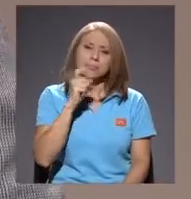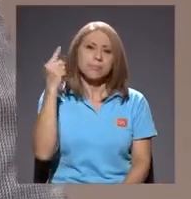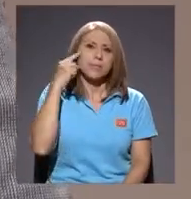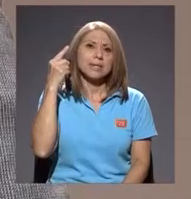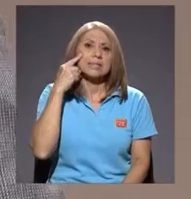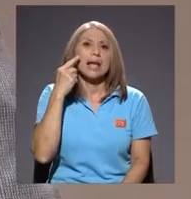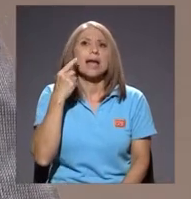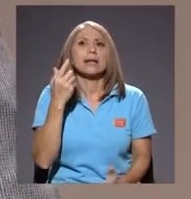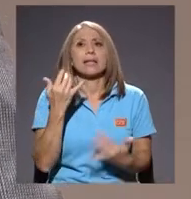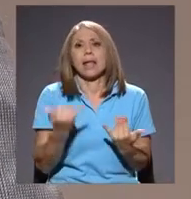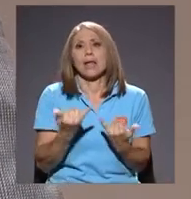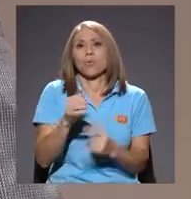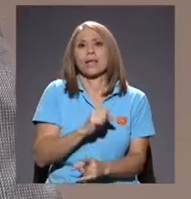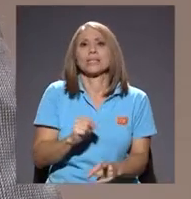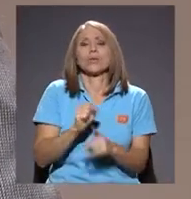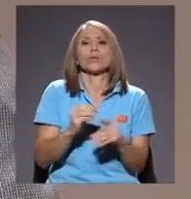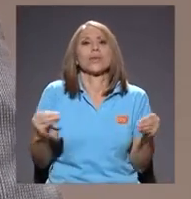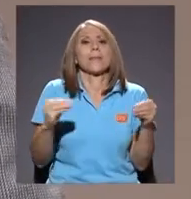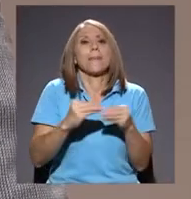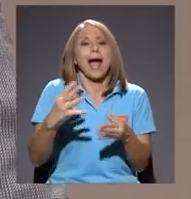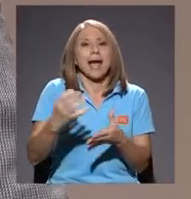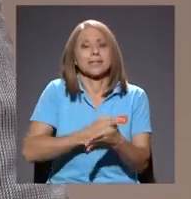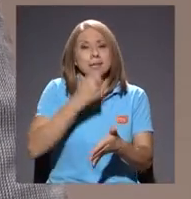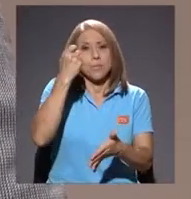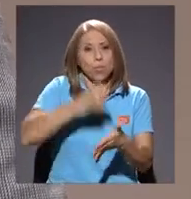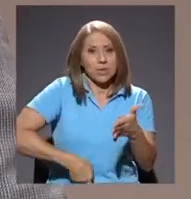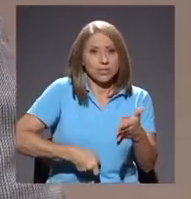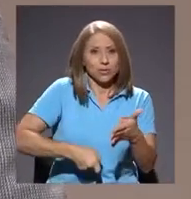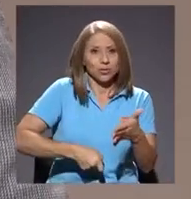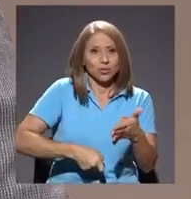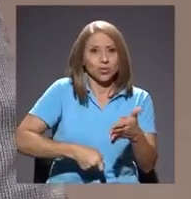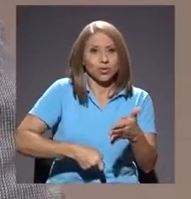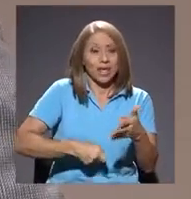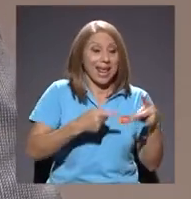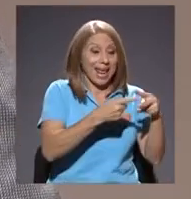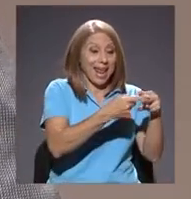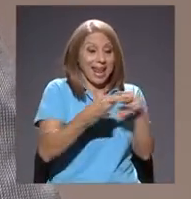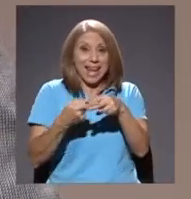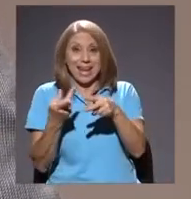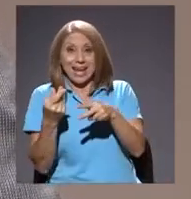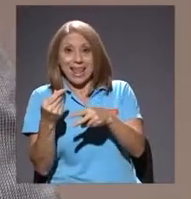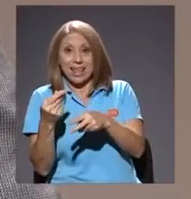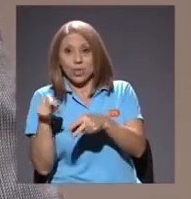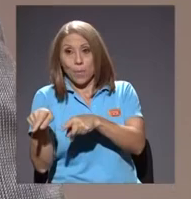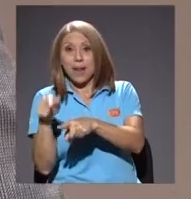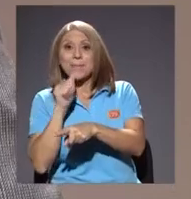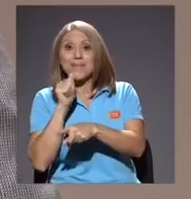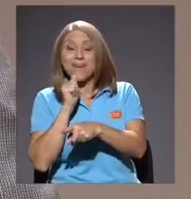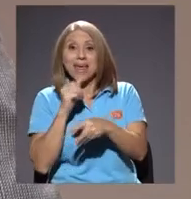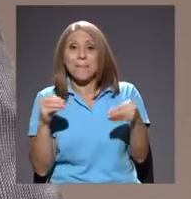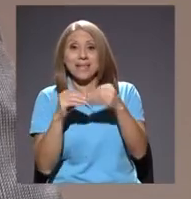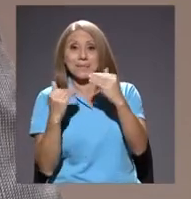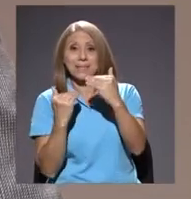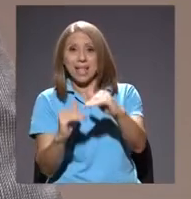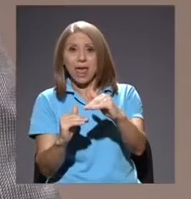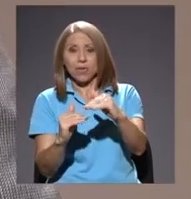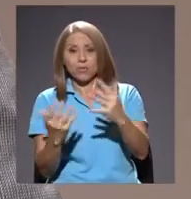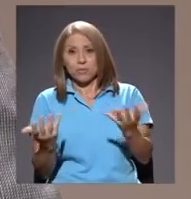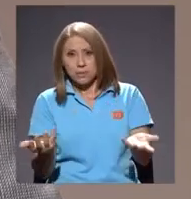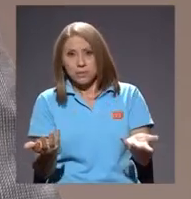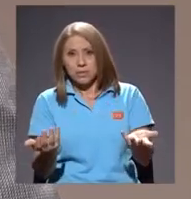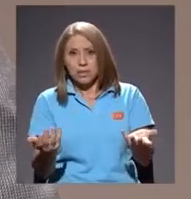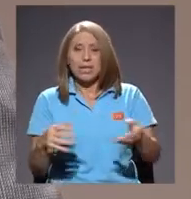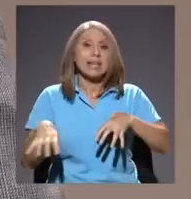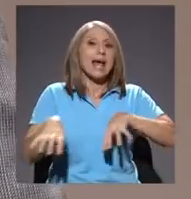impuestos a donde el crédito al sector privado va a estar limitado por factores que ahora vamos a mencionar la actividad comercial